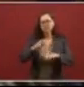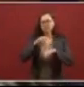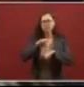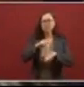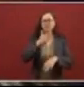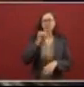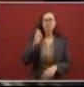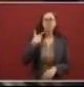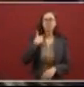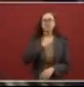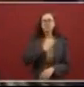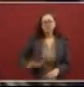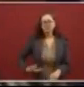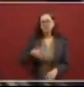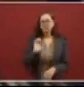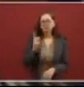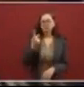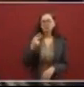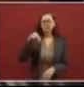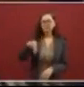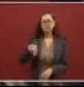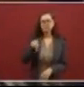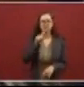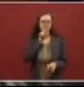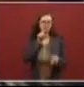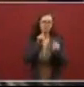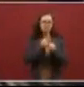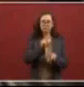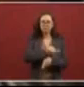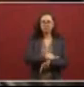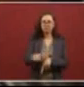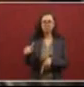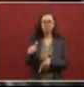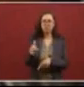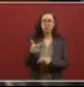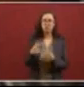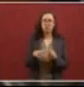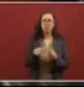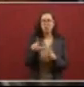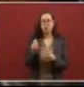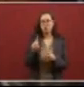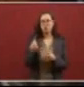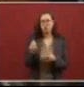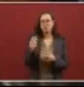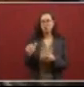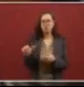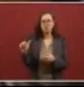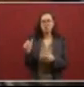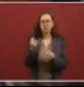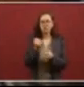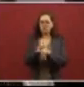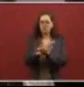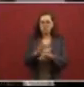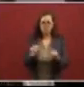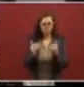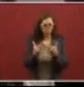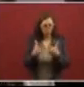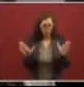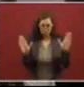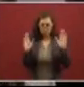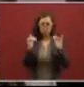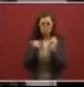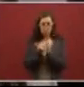Enrique Peña Nieto, ¿le dará el mismo trato que se le ha dado a Emilio Lozoya con la apertura de información? A todos, o